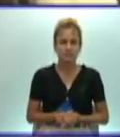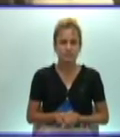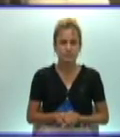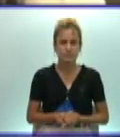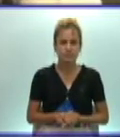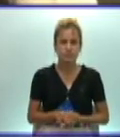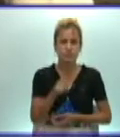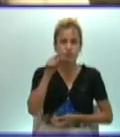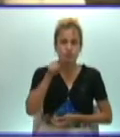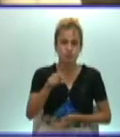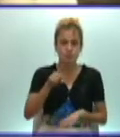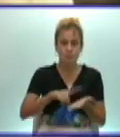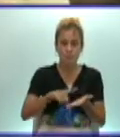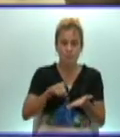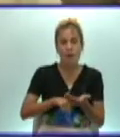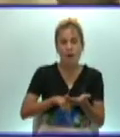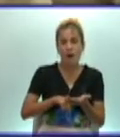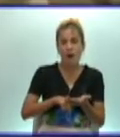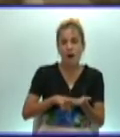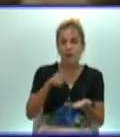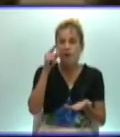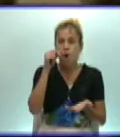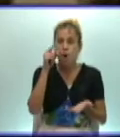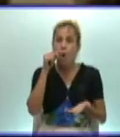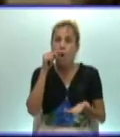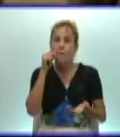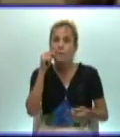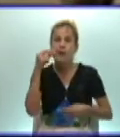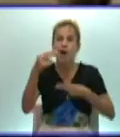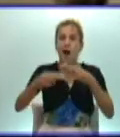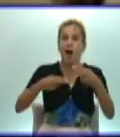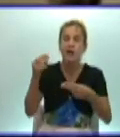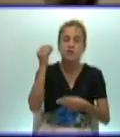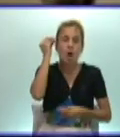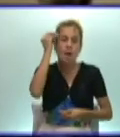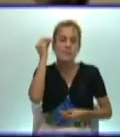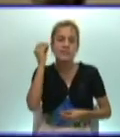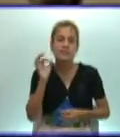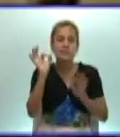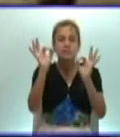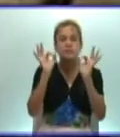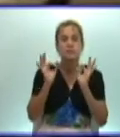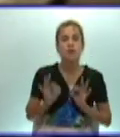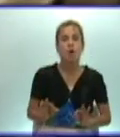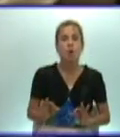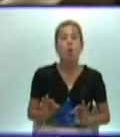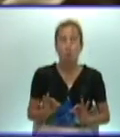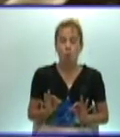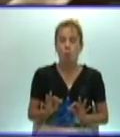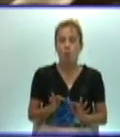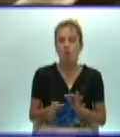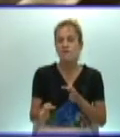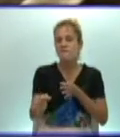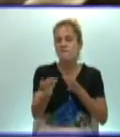Su padre ha sido un hombre que actúa como piensa y seguro ha sido leal a sus convicciones.